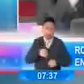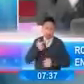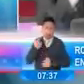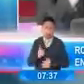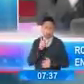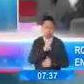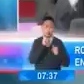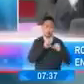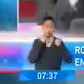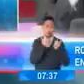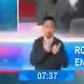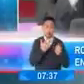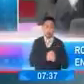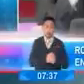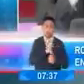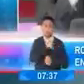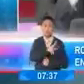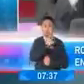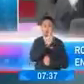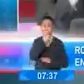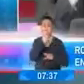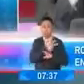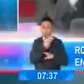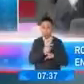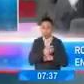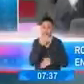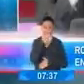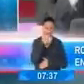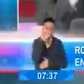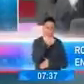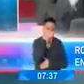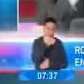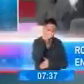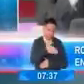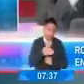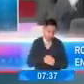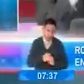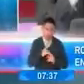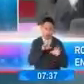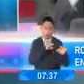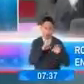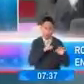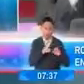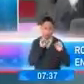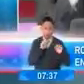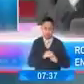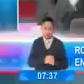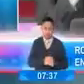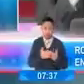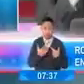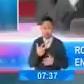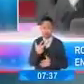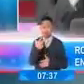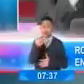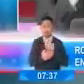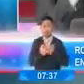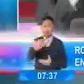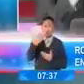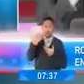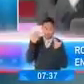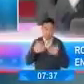a la Asamblea en 36 ocasiones distintas y además he pasado ya por 3 juicios